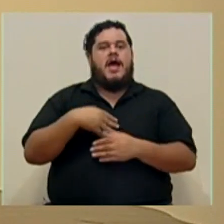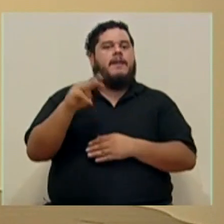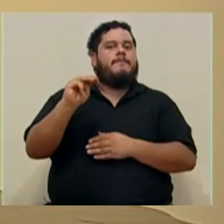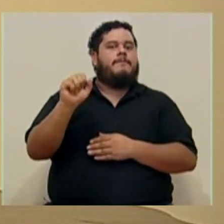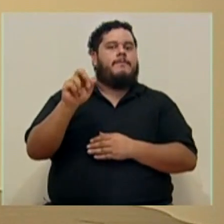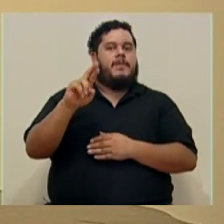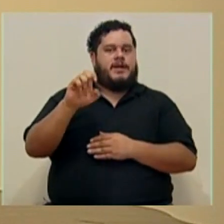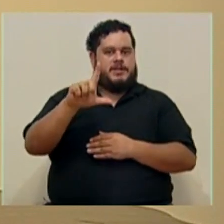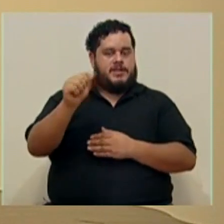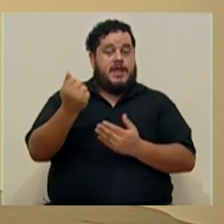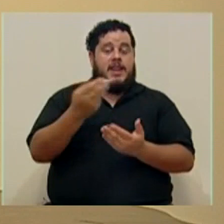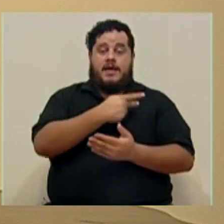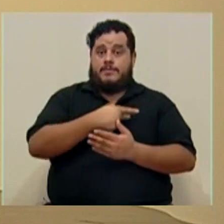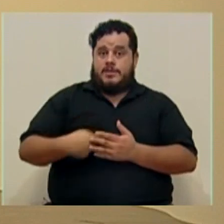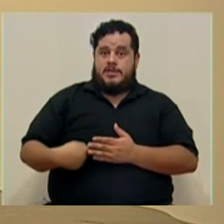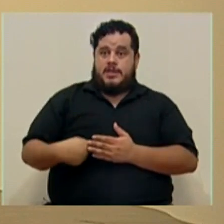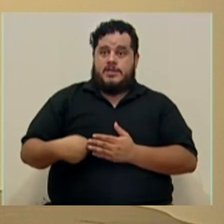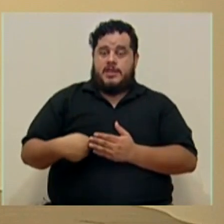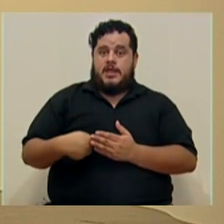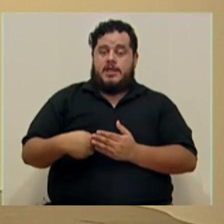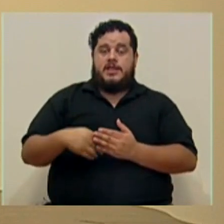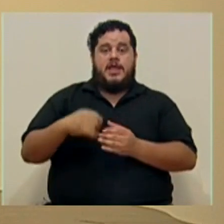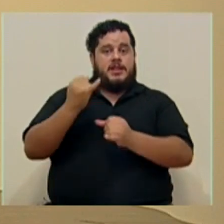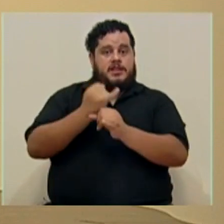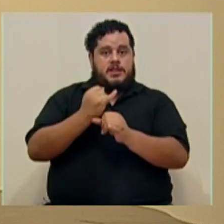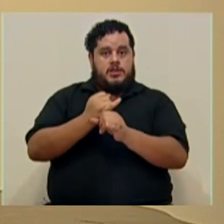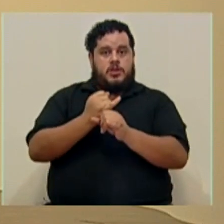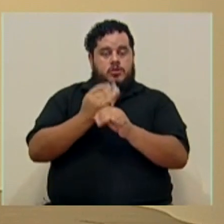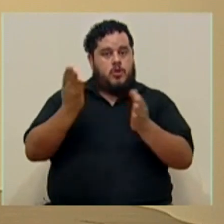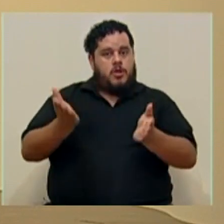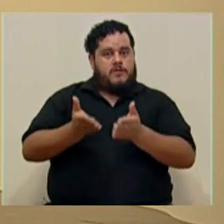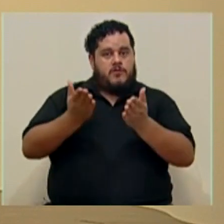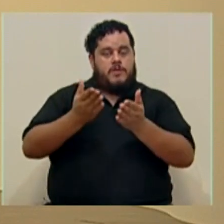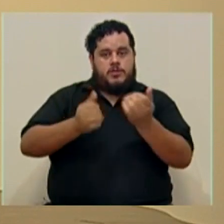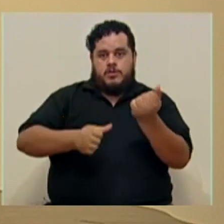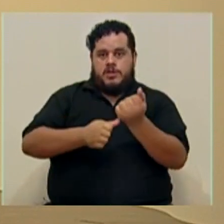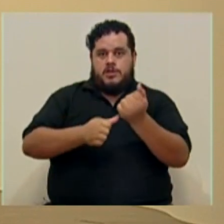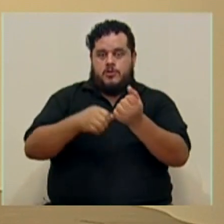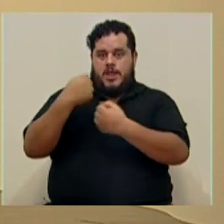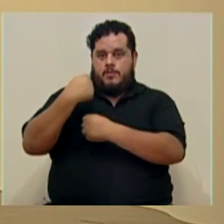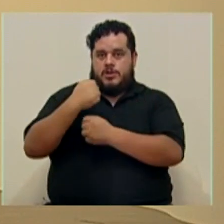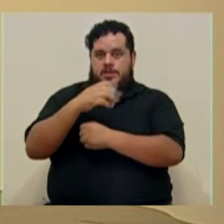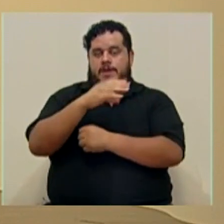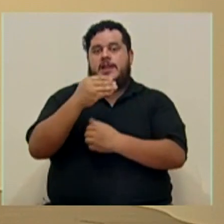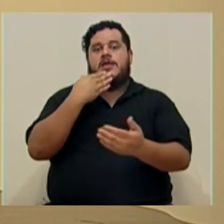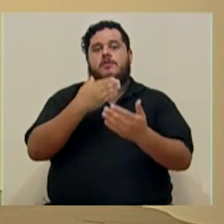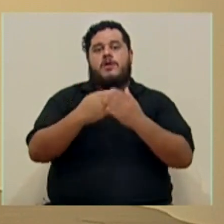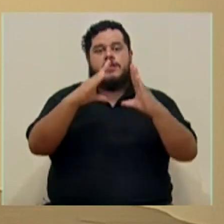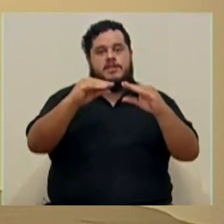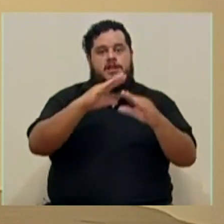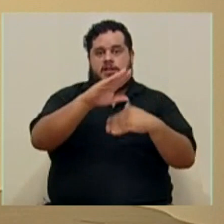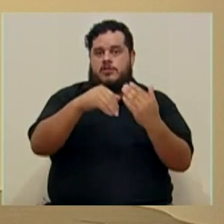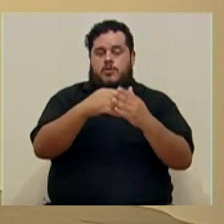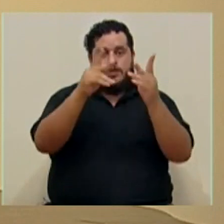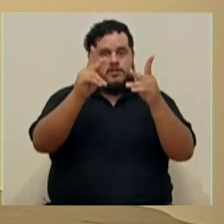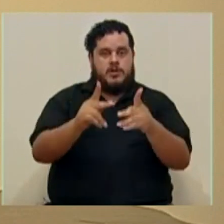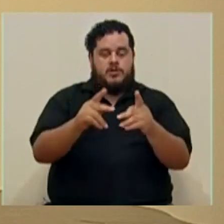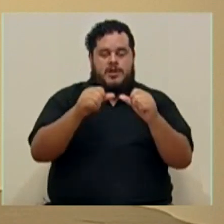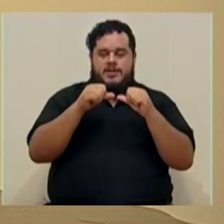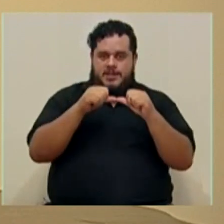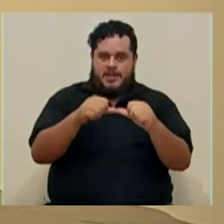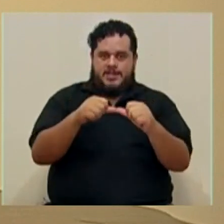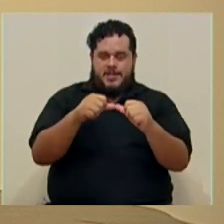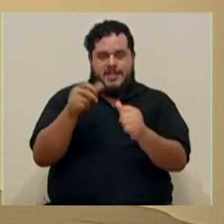Guerrero, presidenta del Instituto de Fomento y Asesoría Municipal. Y buenas tardes a las personas que siguen